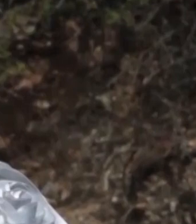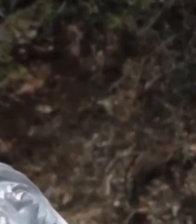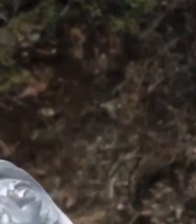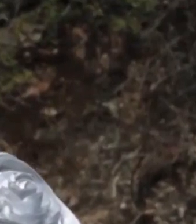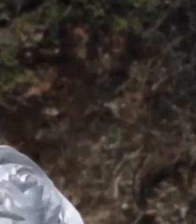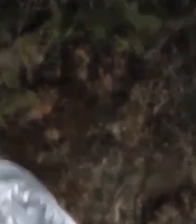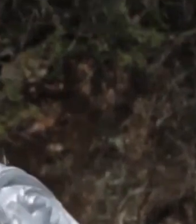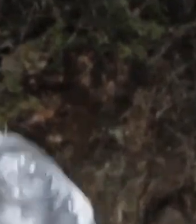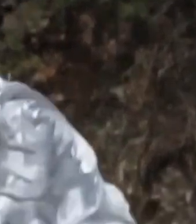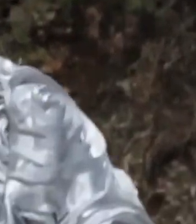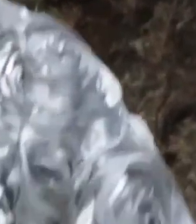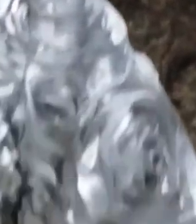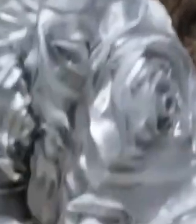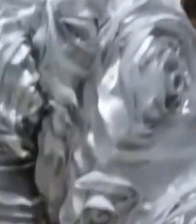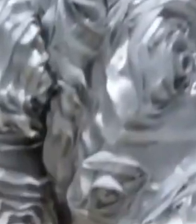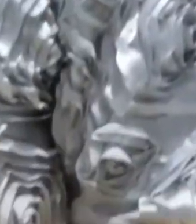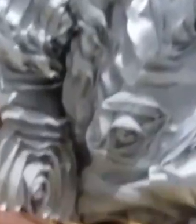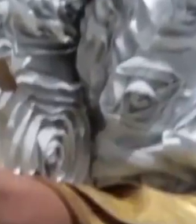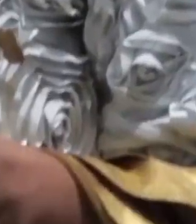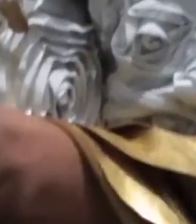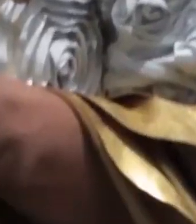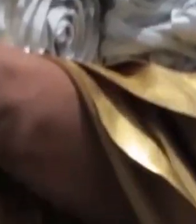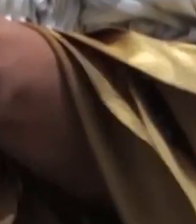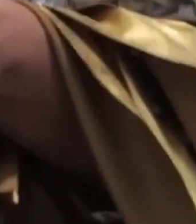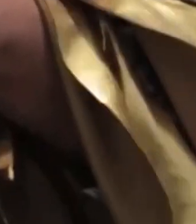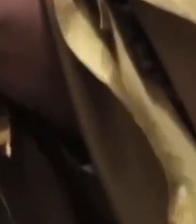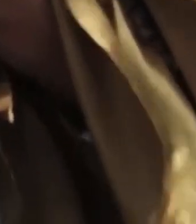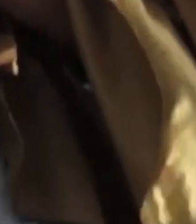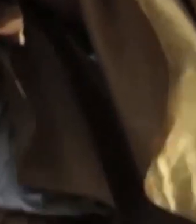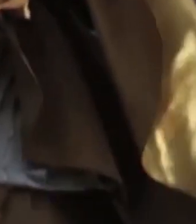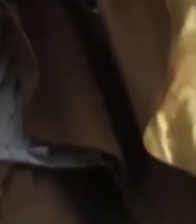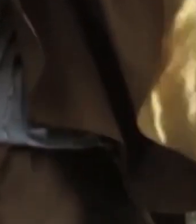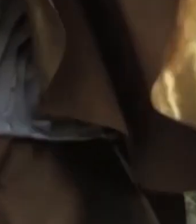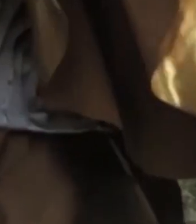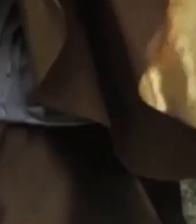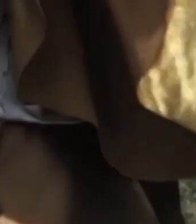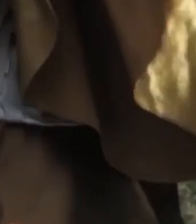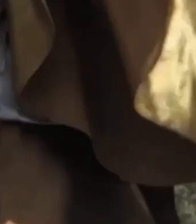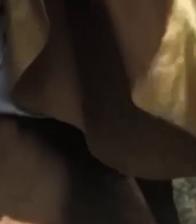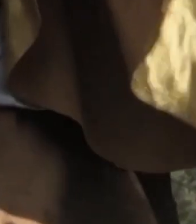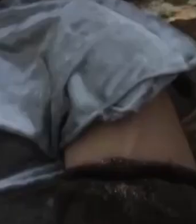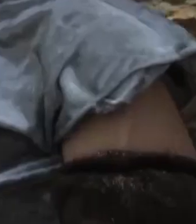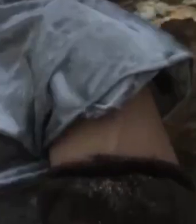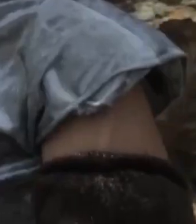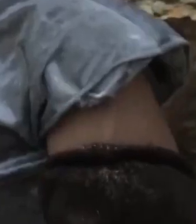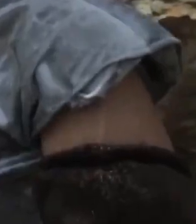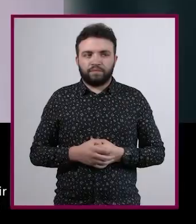Desde las ruinas, en defensa expulsiva.